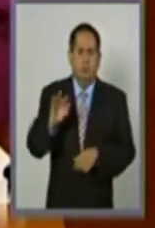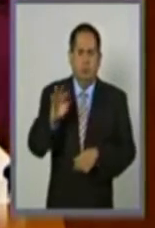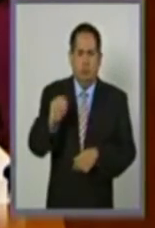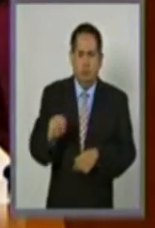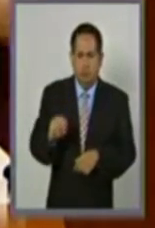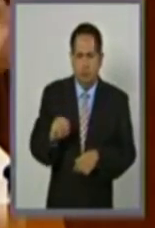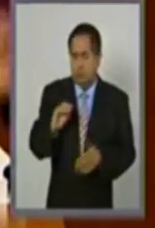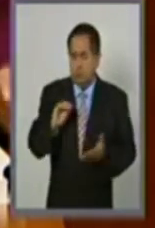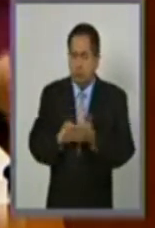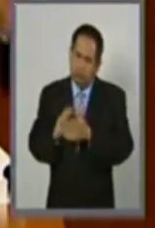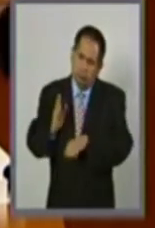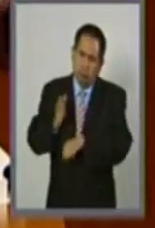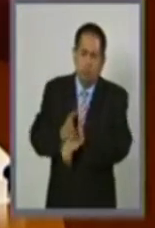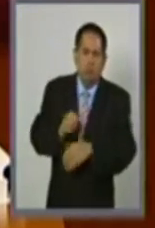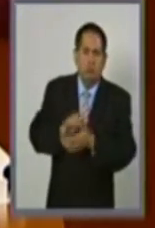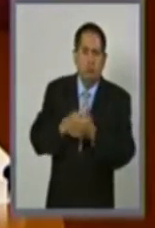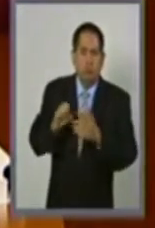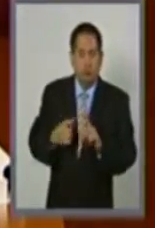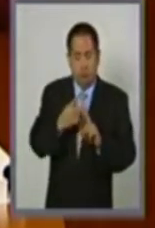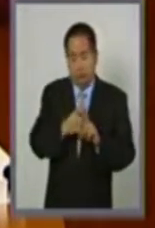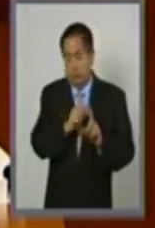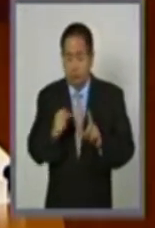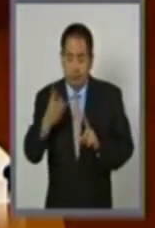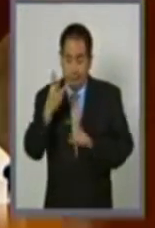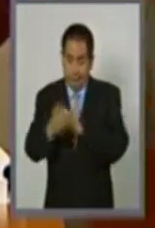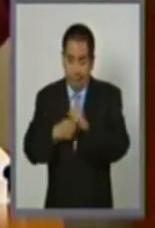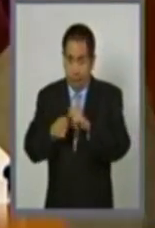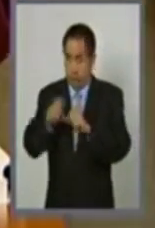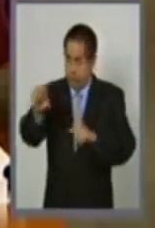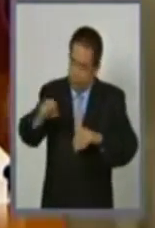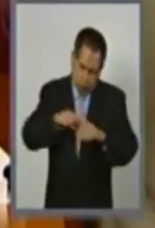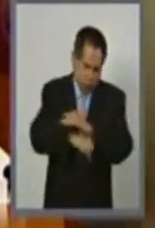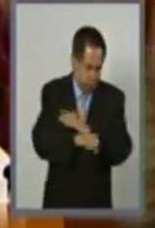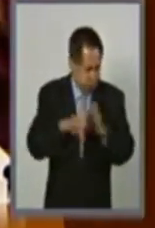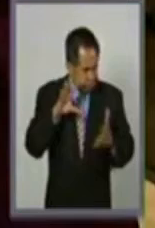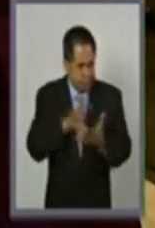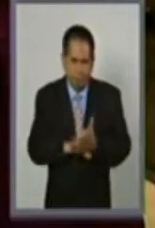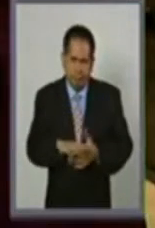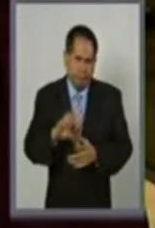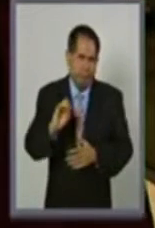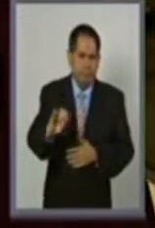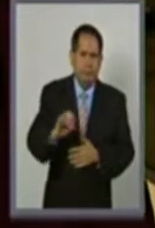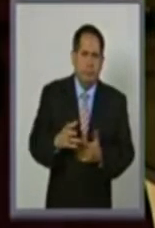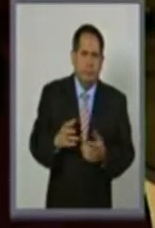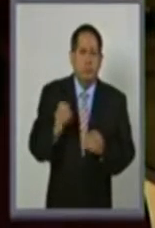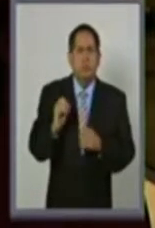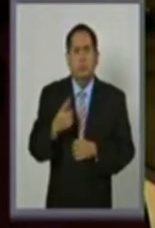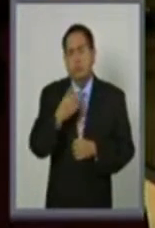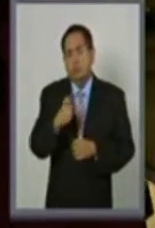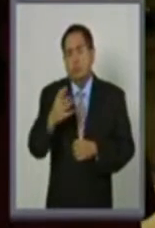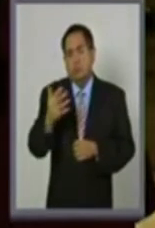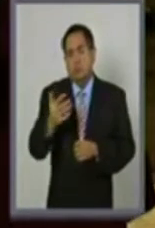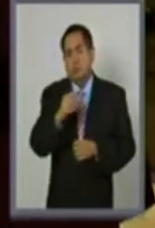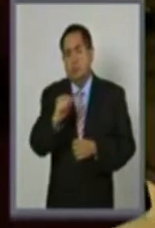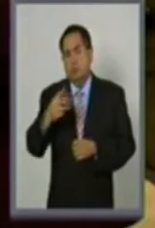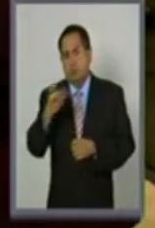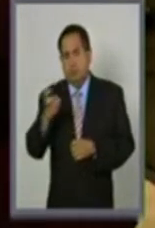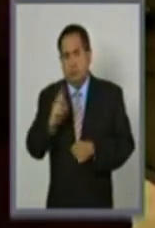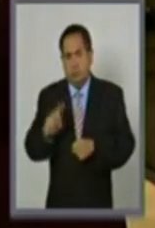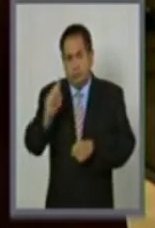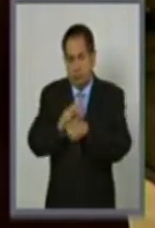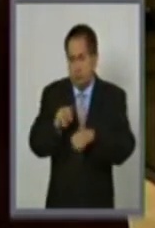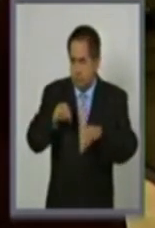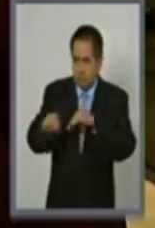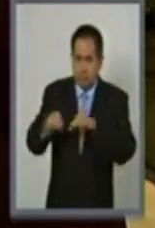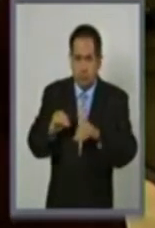aplica una sanción, por ejemplo, hasta de 1 a 3 años de prisión. Igualmente de 150 a 300 días de trabajo a